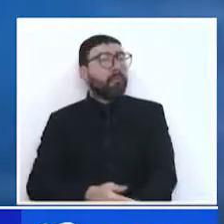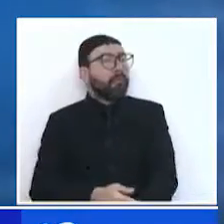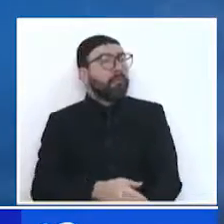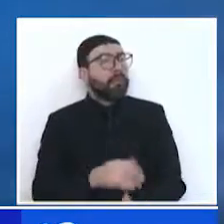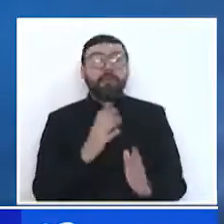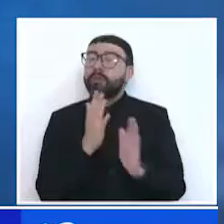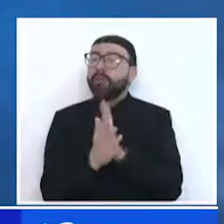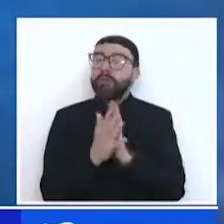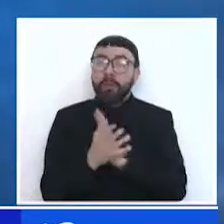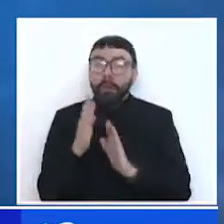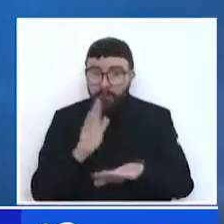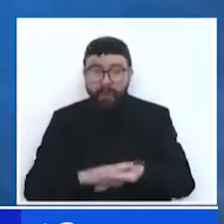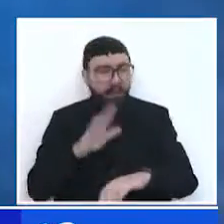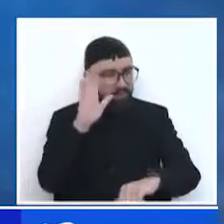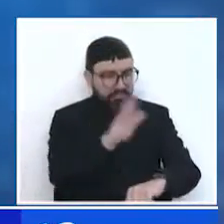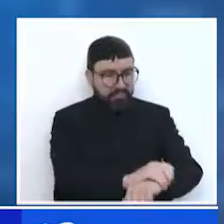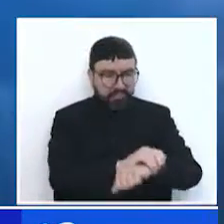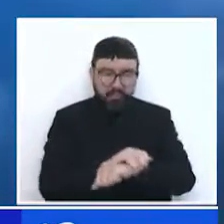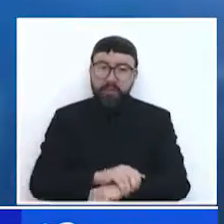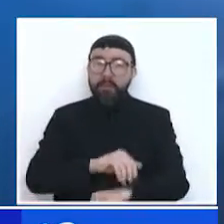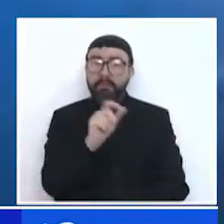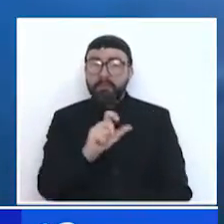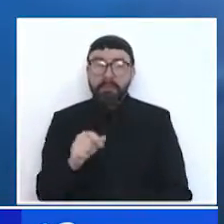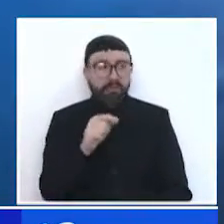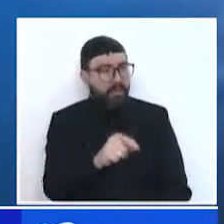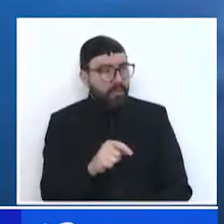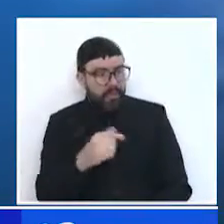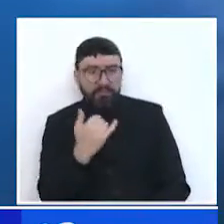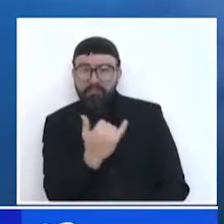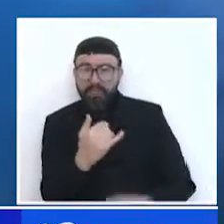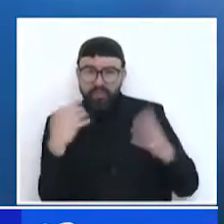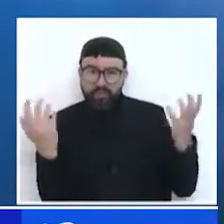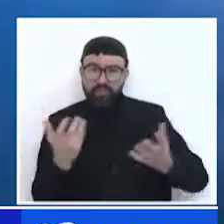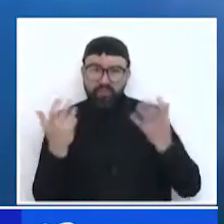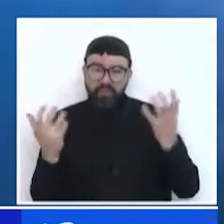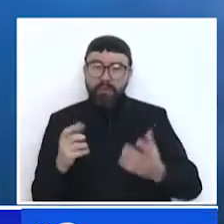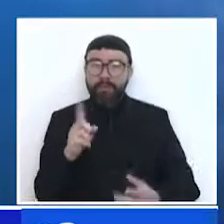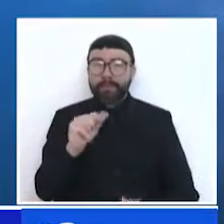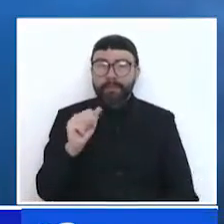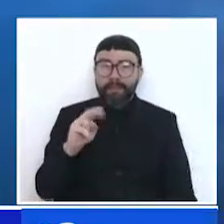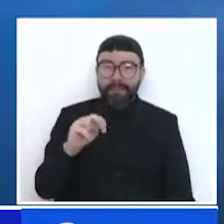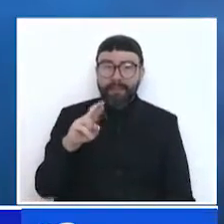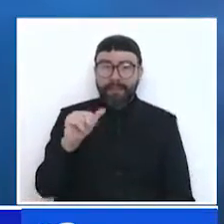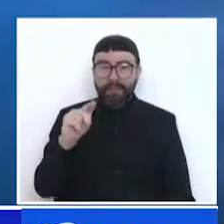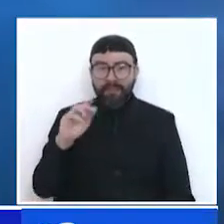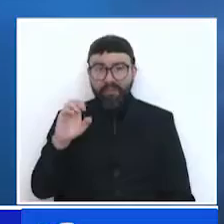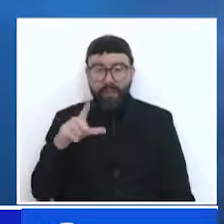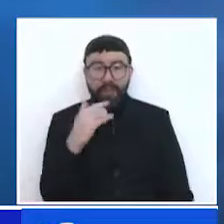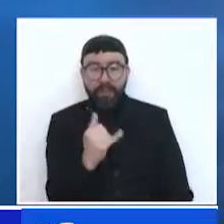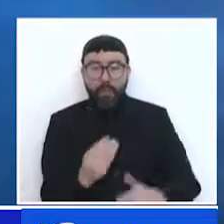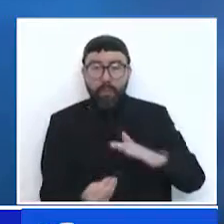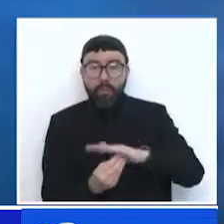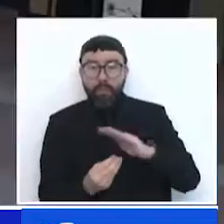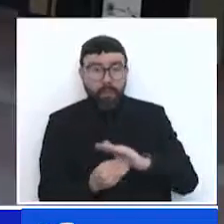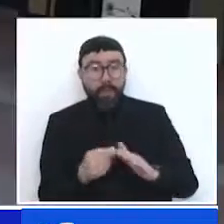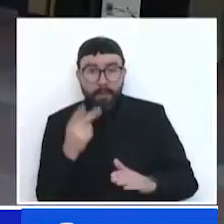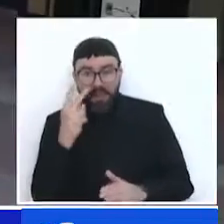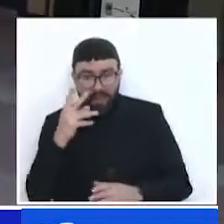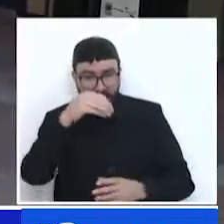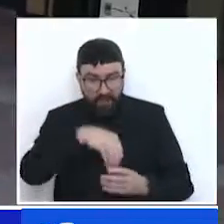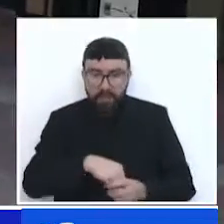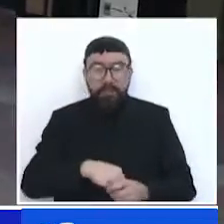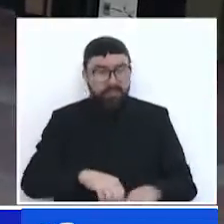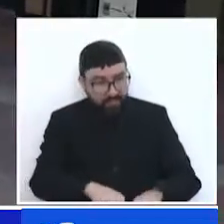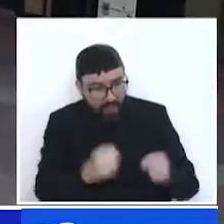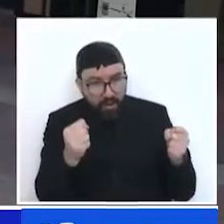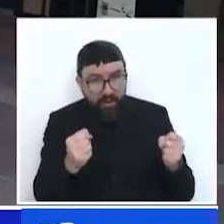que permita la captura de las personas que atacaron la ambulancia del Hospital San Rafael de Pueblo Rico en la ciudad de Pereira.